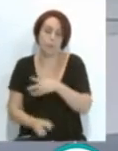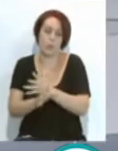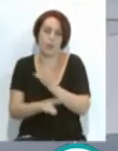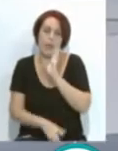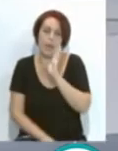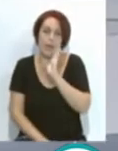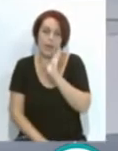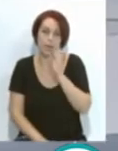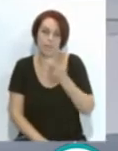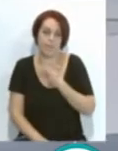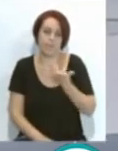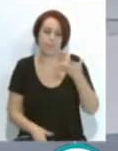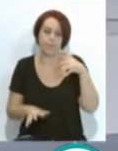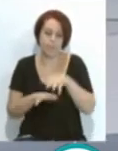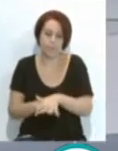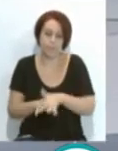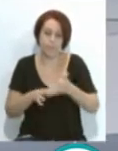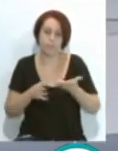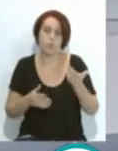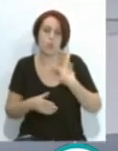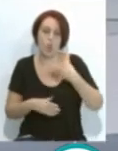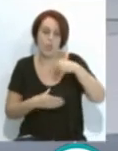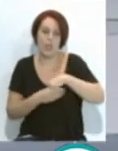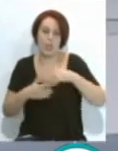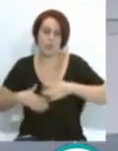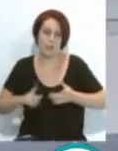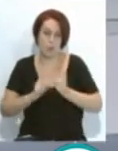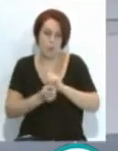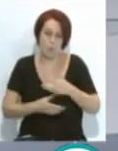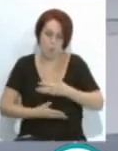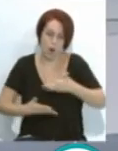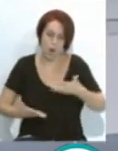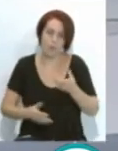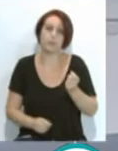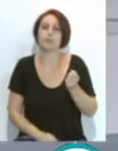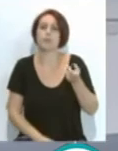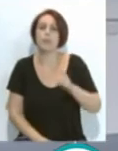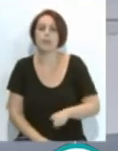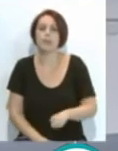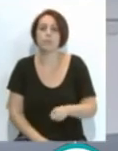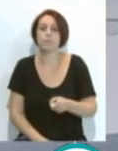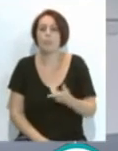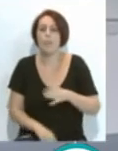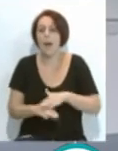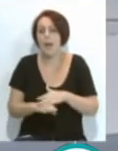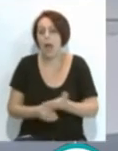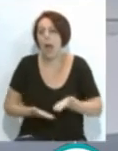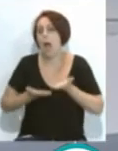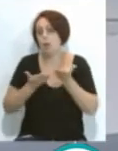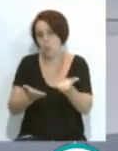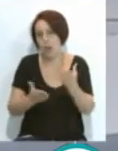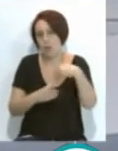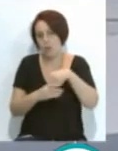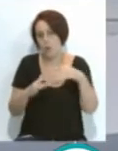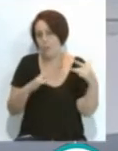que tienen una implicación muy grande dentro del vestuario y que también demuestran que están para sacar las papas del fuego en los